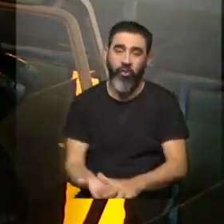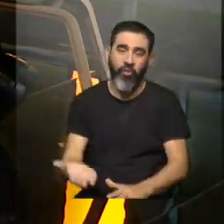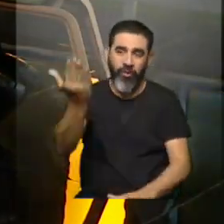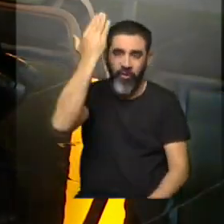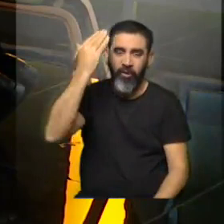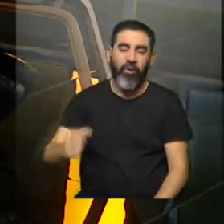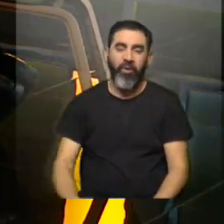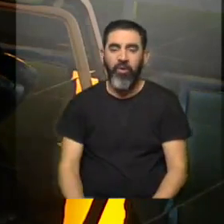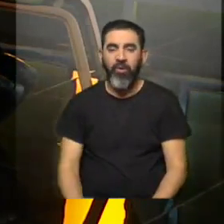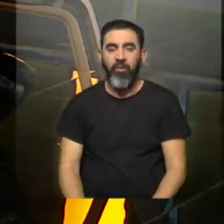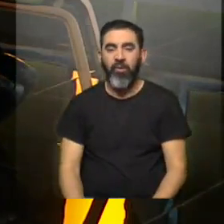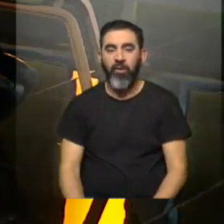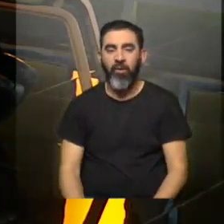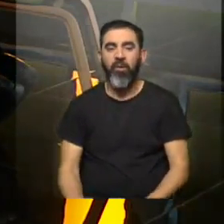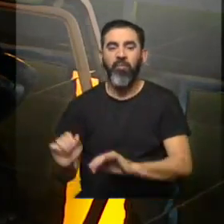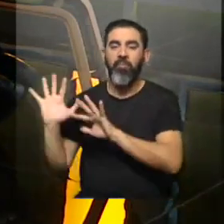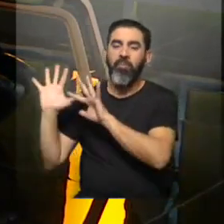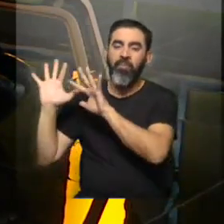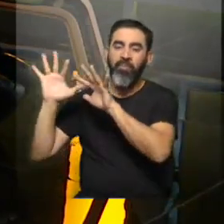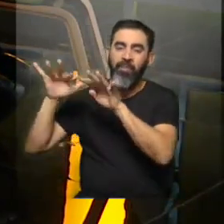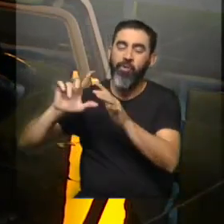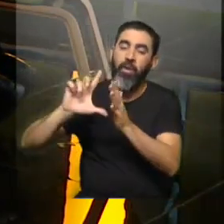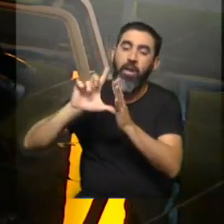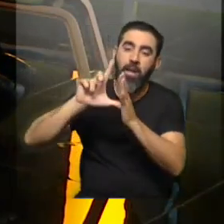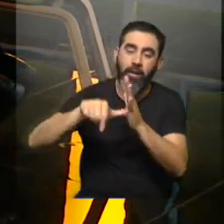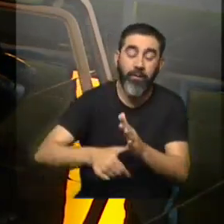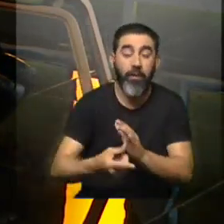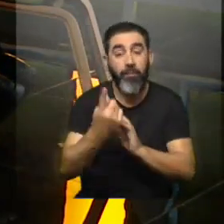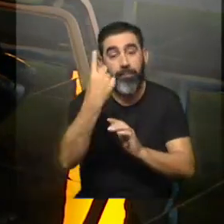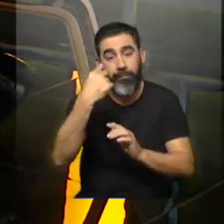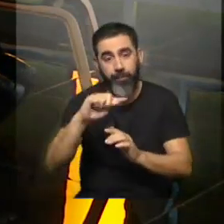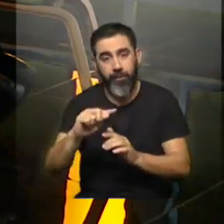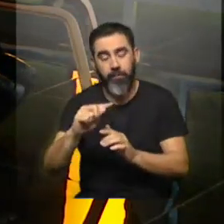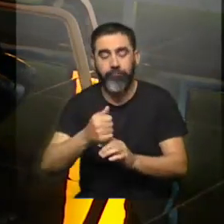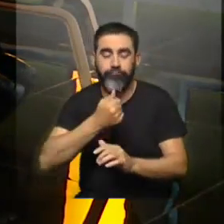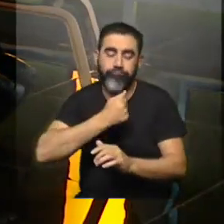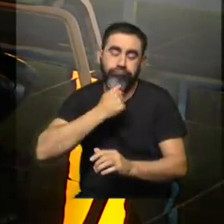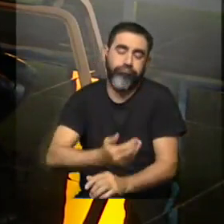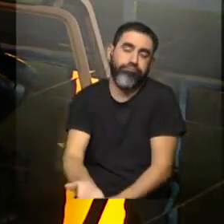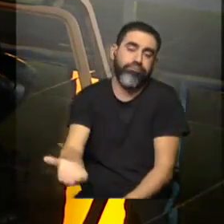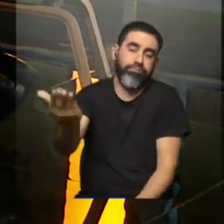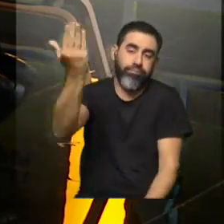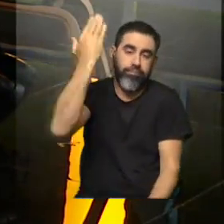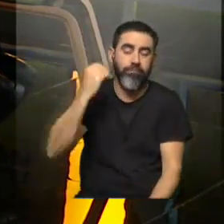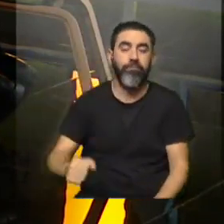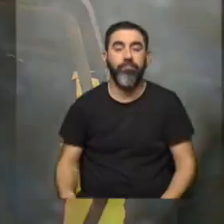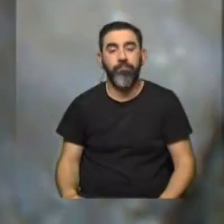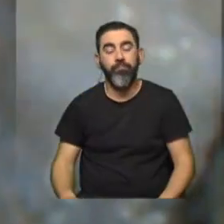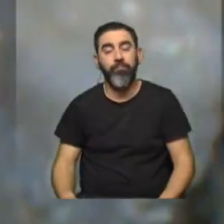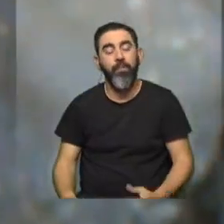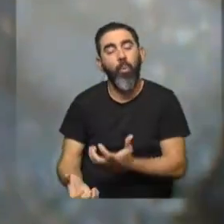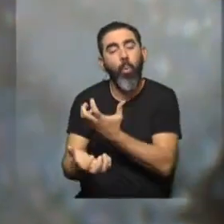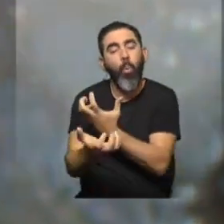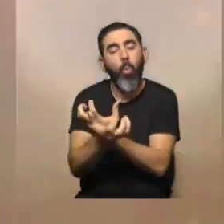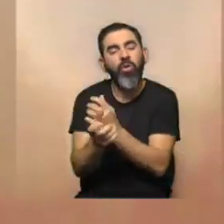lejos. Sí. Está bien, las migraciones son lentas, pero lo cierto es que ya estamos mucho más atrás. Me quiero detener en el hueso más